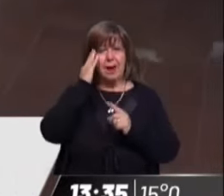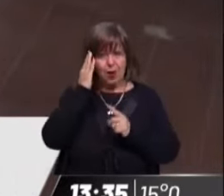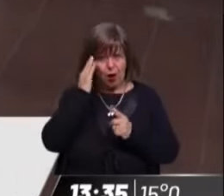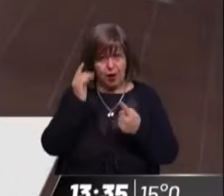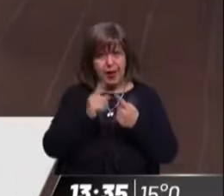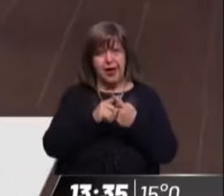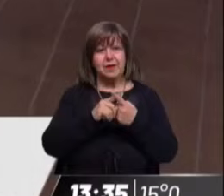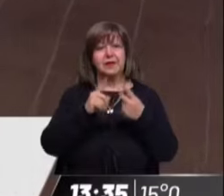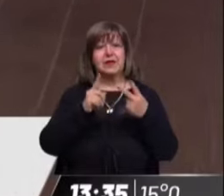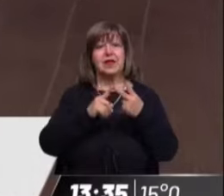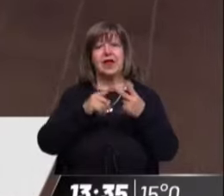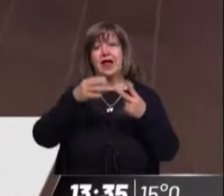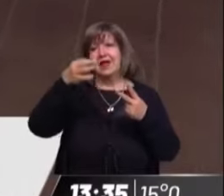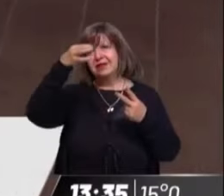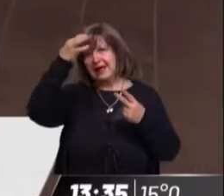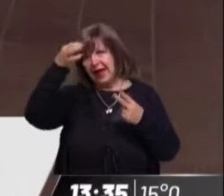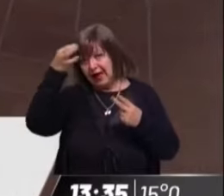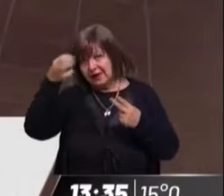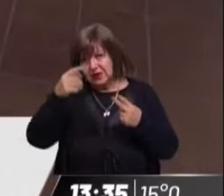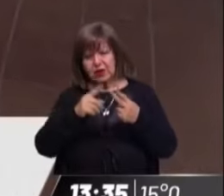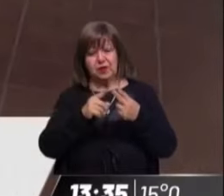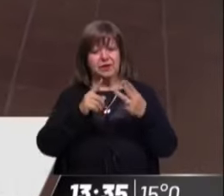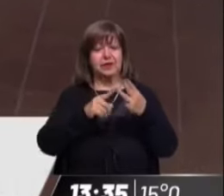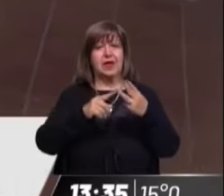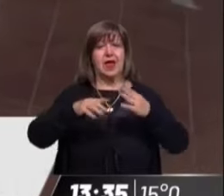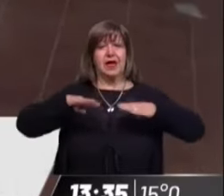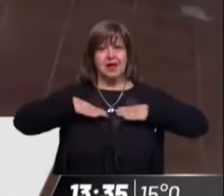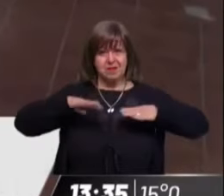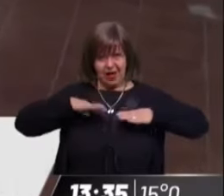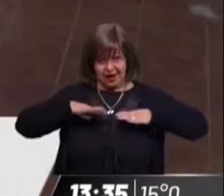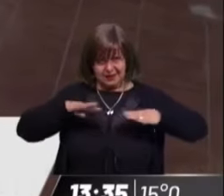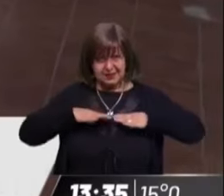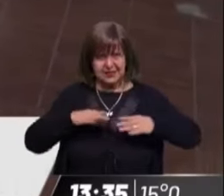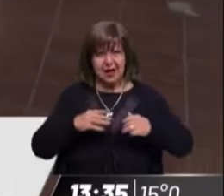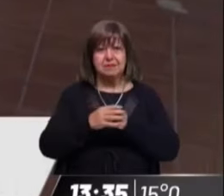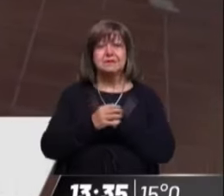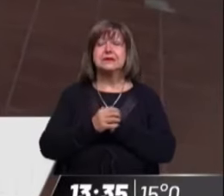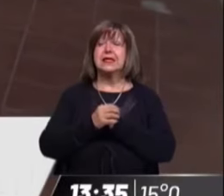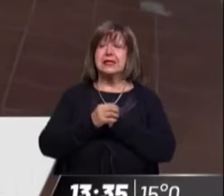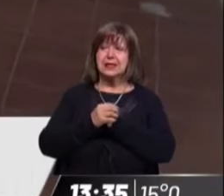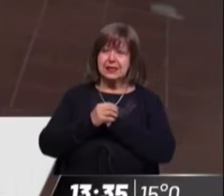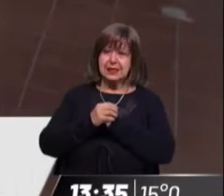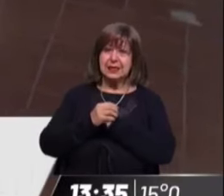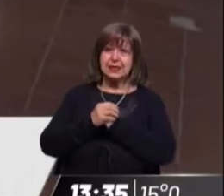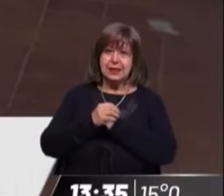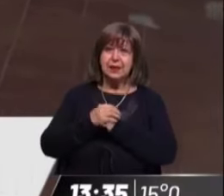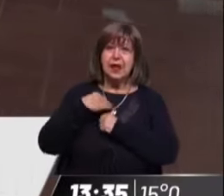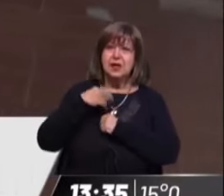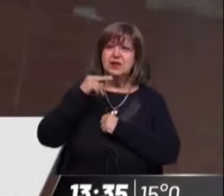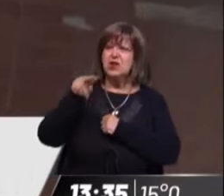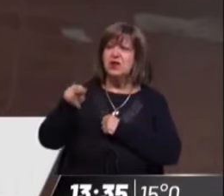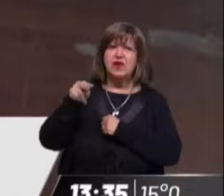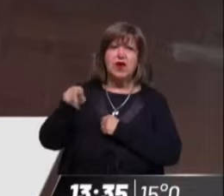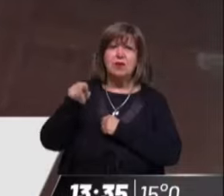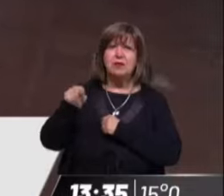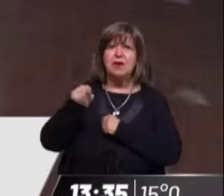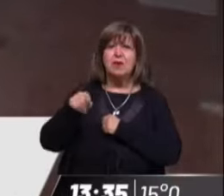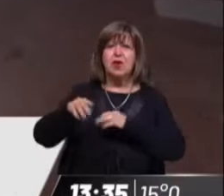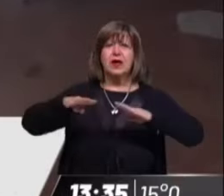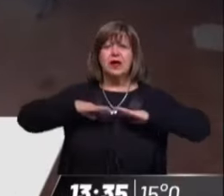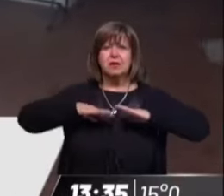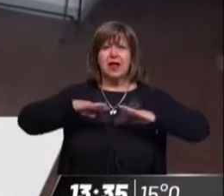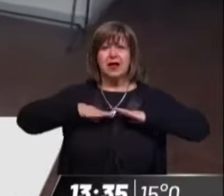talleres de gimnasia en este momento en la institución. Claro, vemos por ejemplo una señora, Ángela, que está haciendo gimnasia. ¿Qué tipo de gimnasia hay que